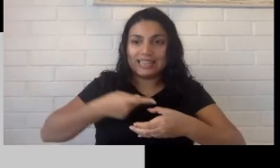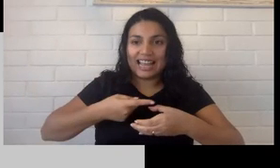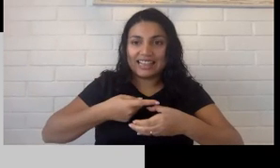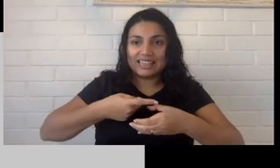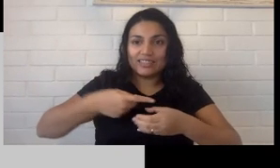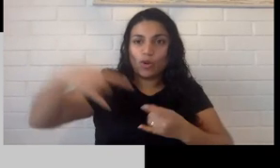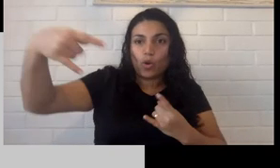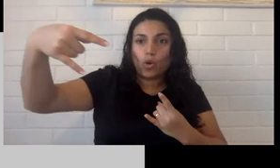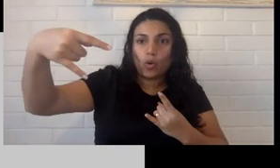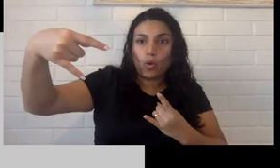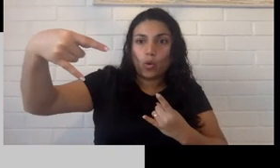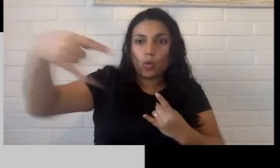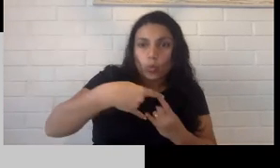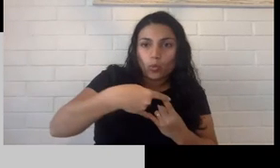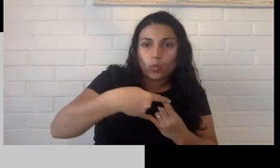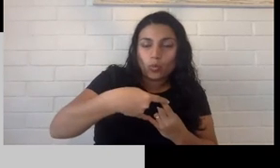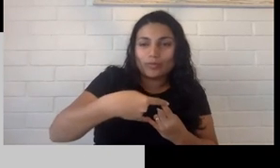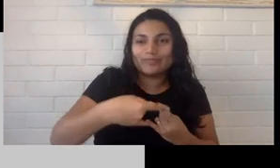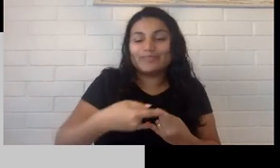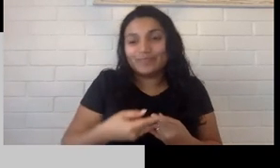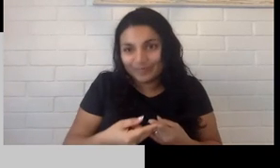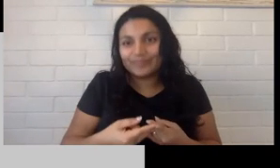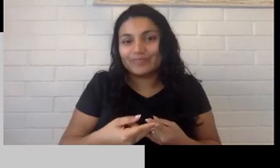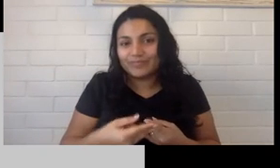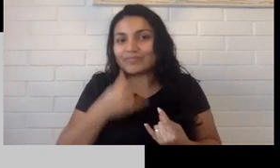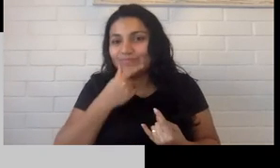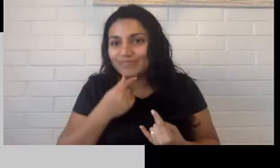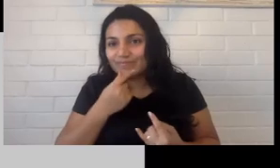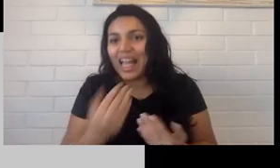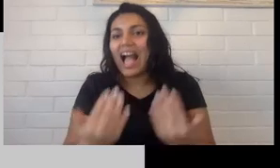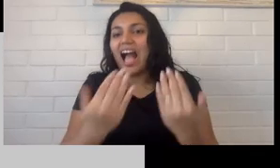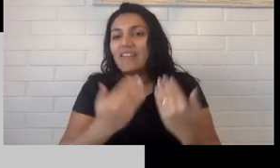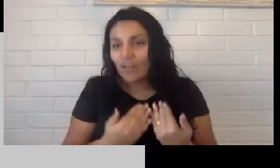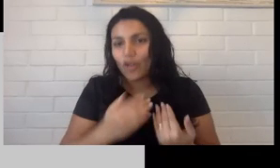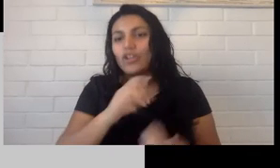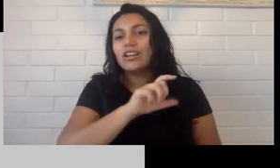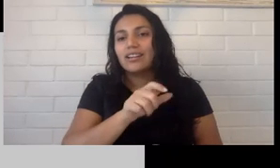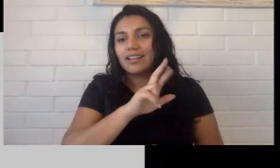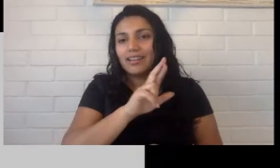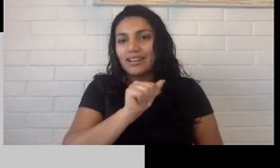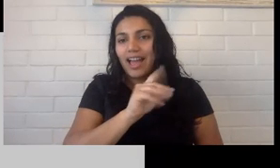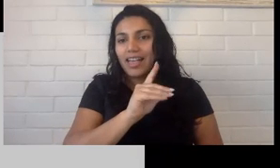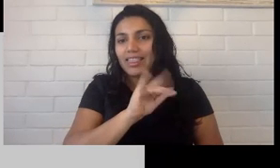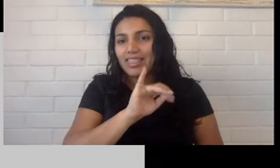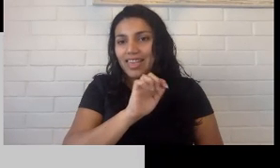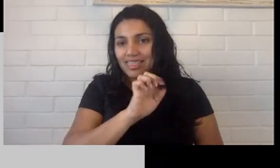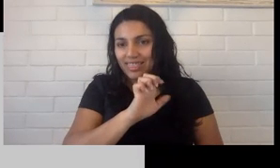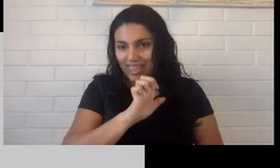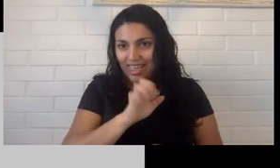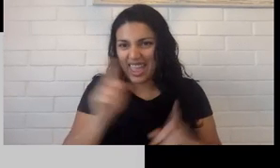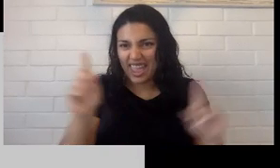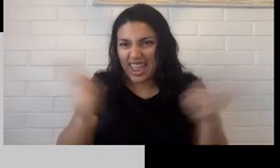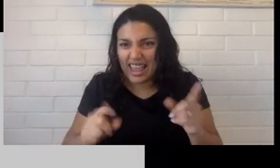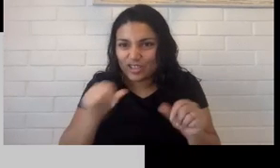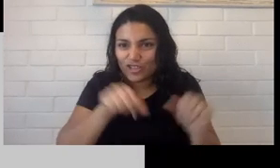interior, que es negativo. En este caso, el sodio es una carga positiva. Pero si